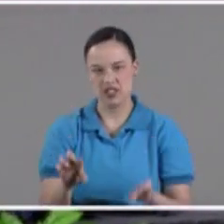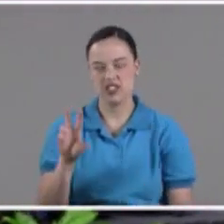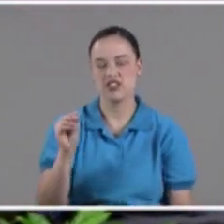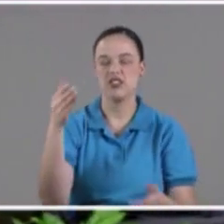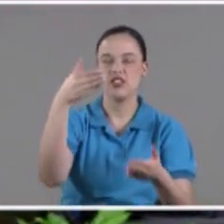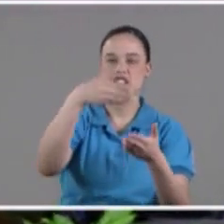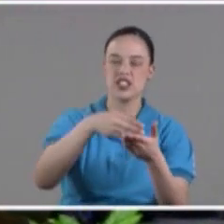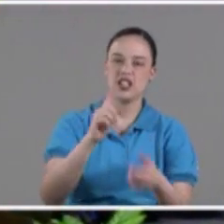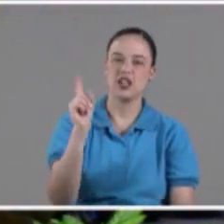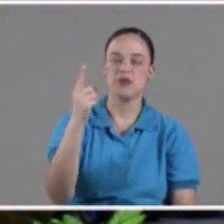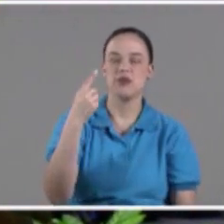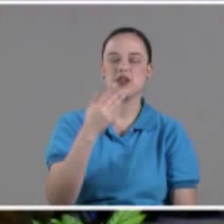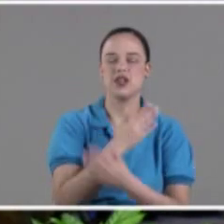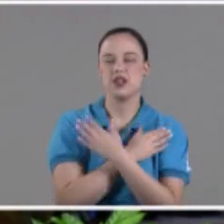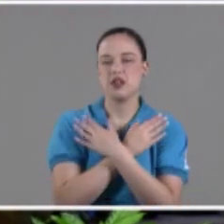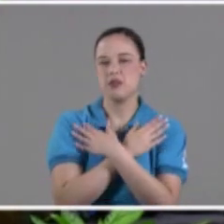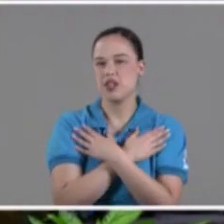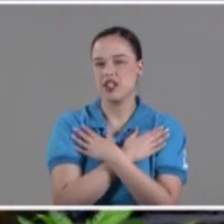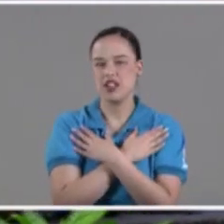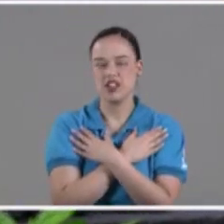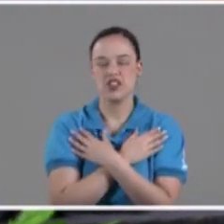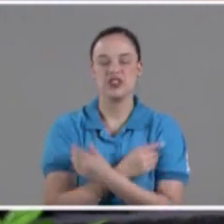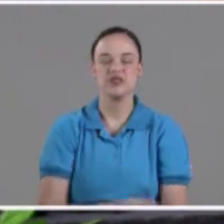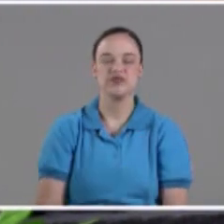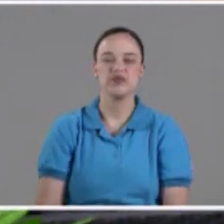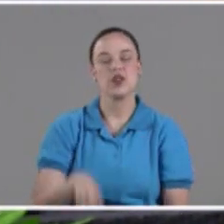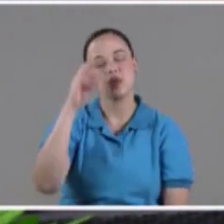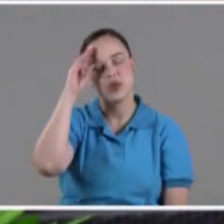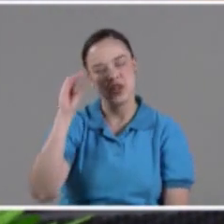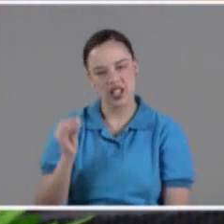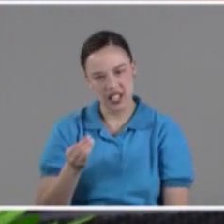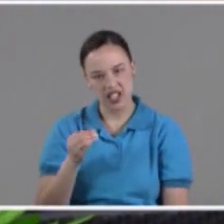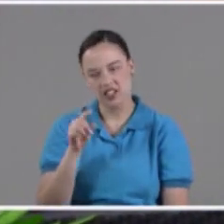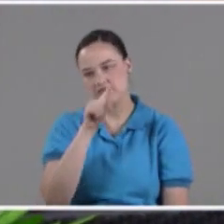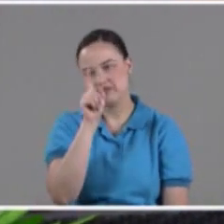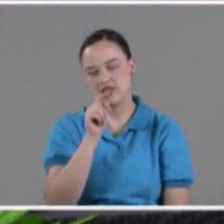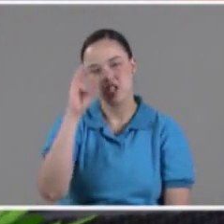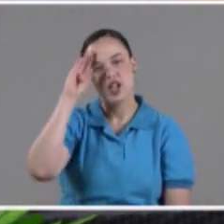Pero por qué porque tiene nana